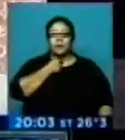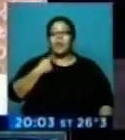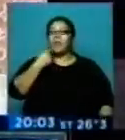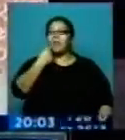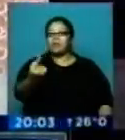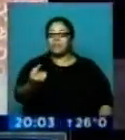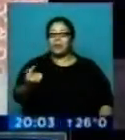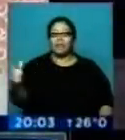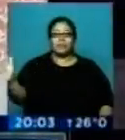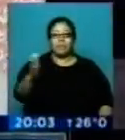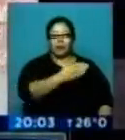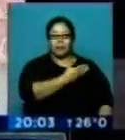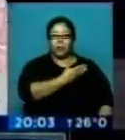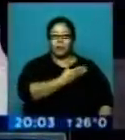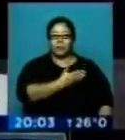decirles